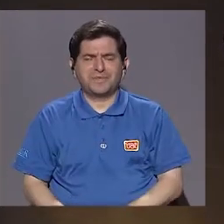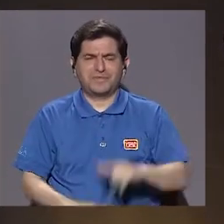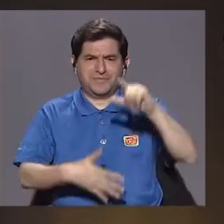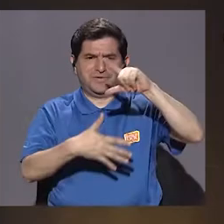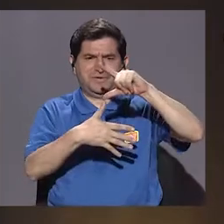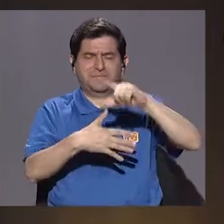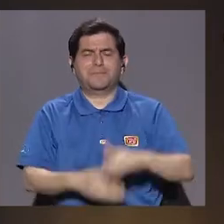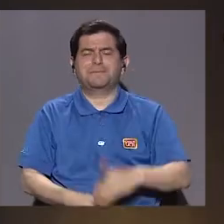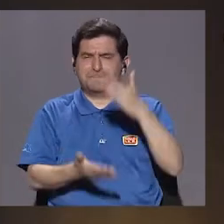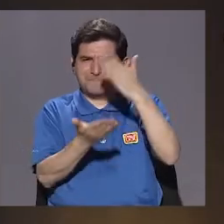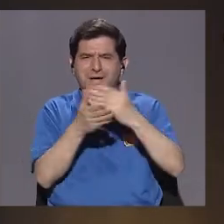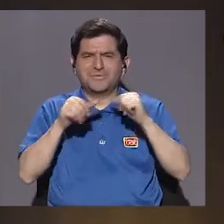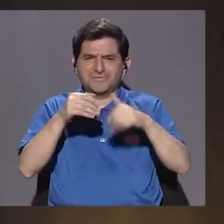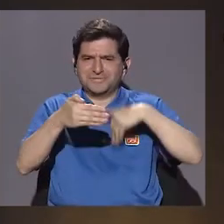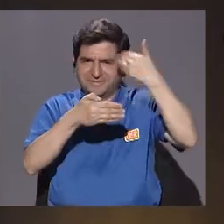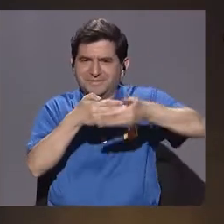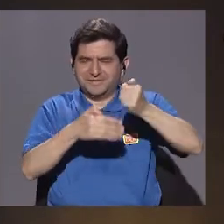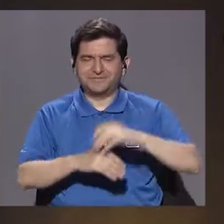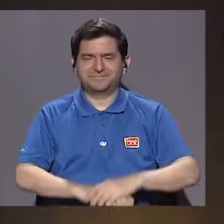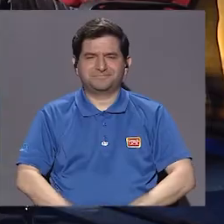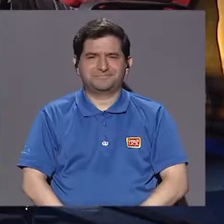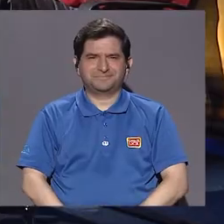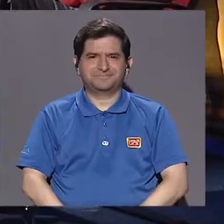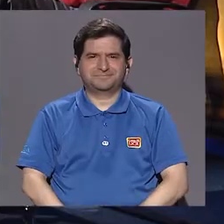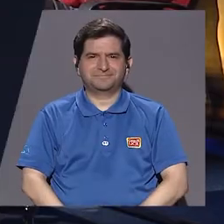no será una pausa ya regresamos